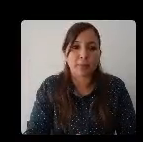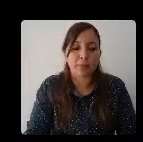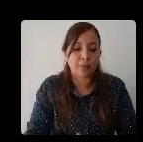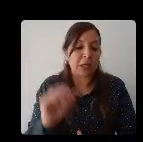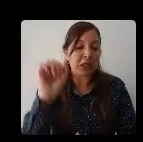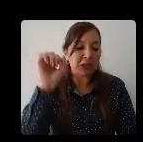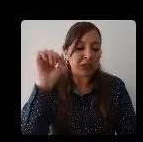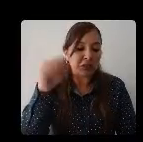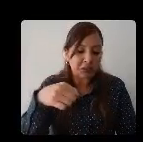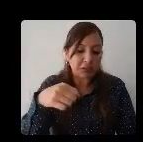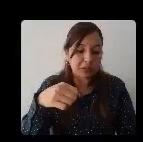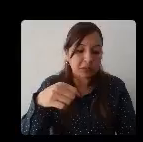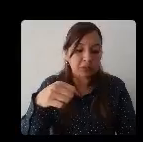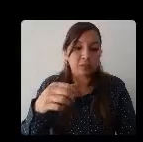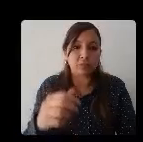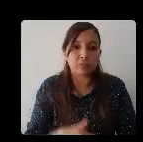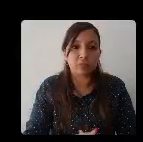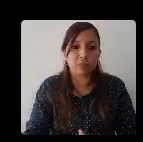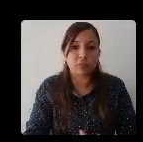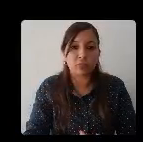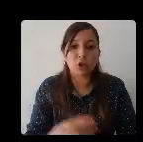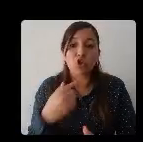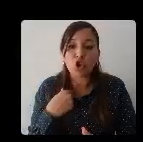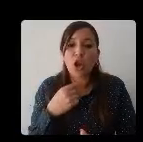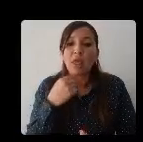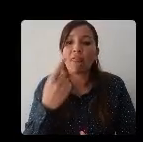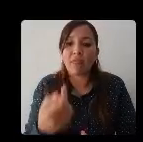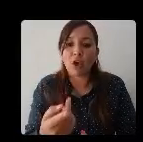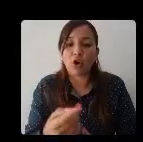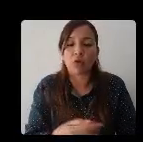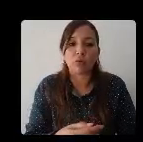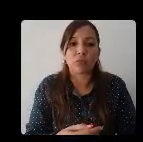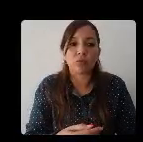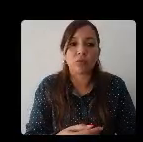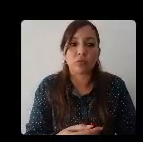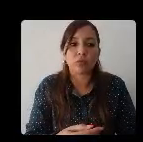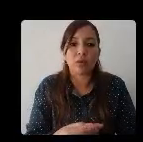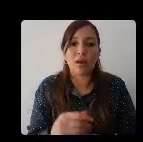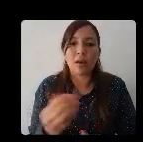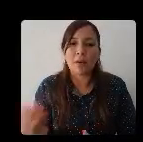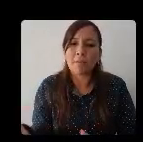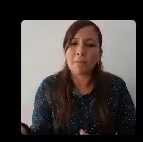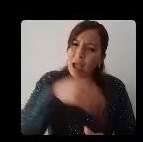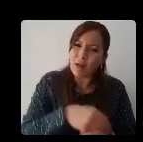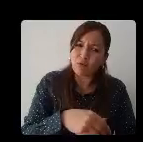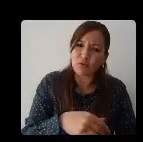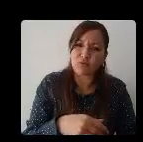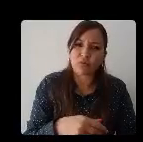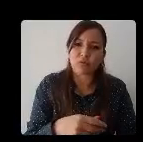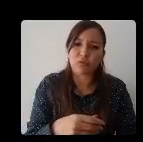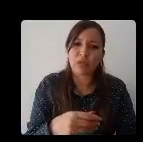recomendaría es que sigamos continuando, ¿no? Con nuestros emprendimientos, si tenemos así como yo, nuestras casas